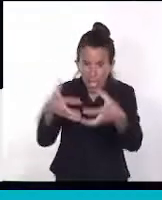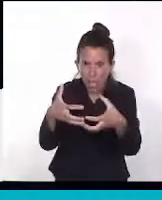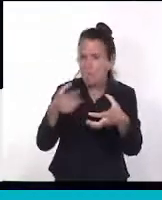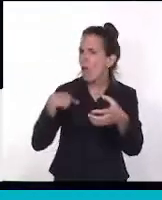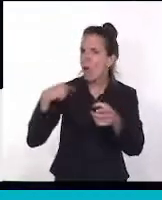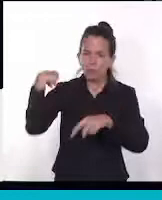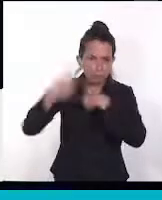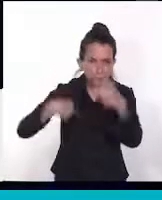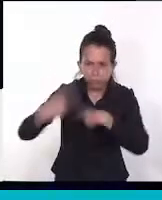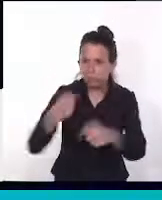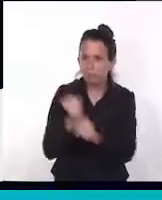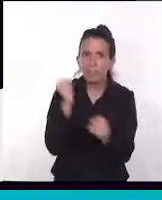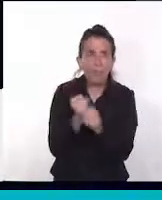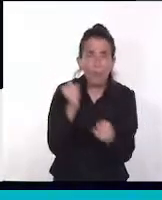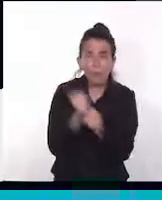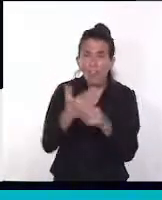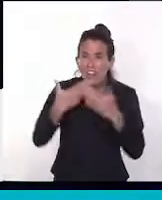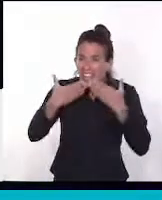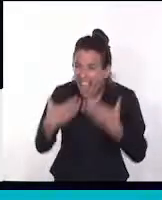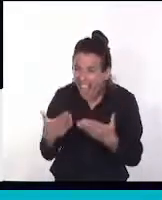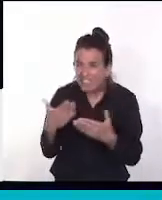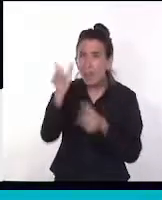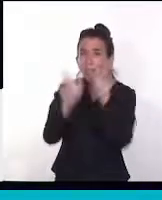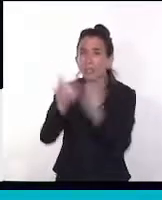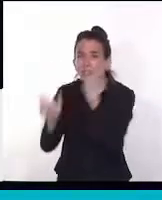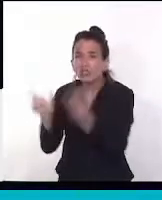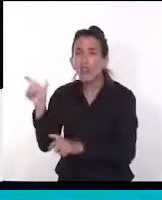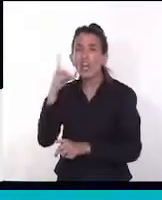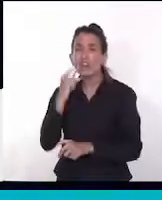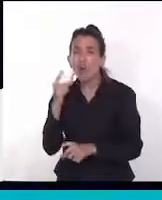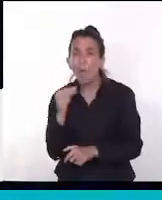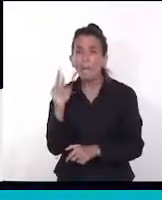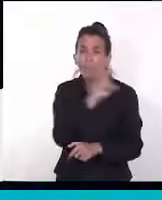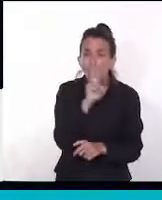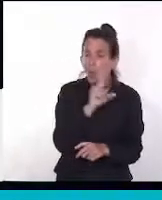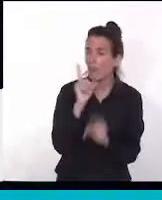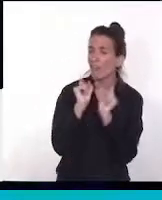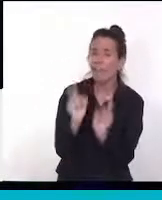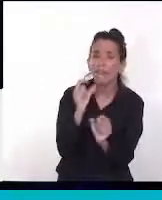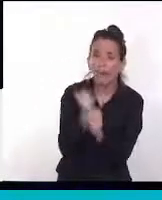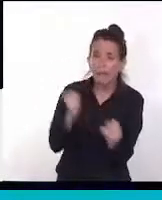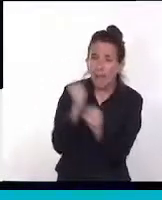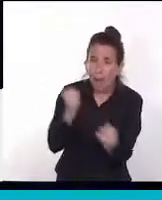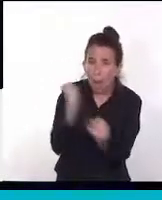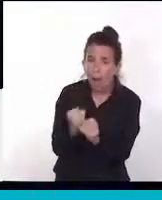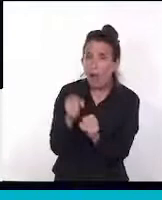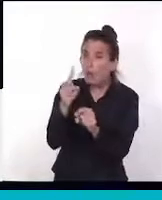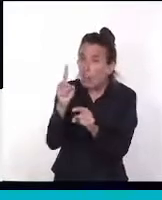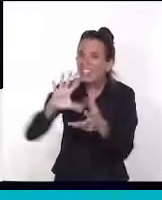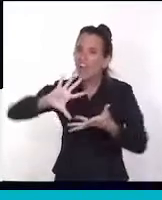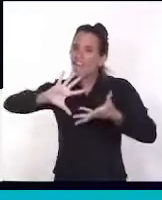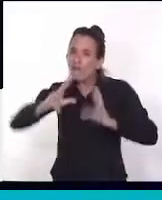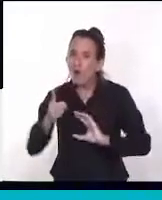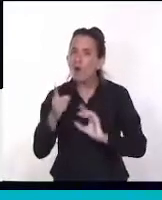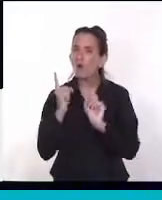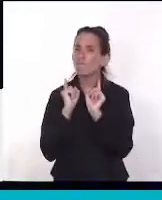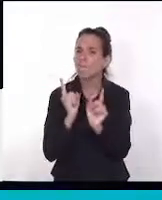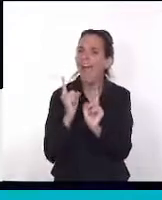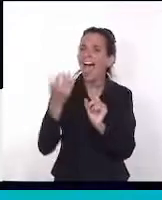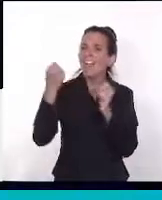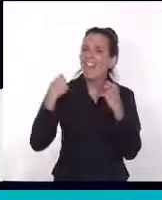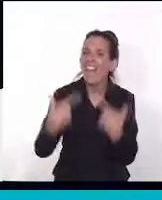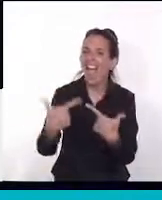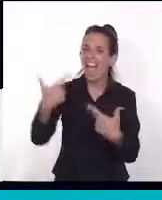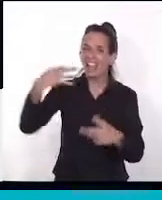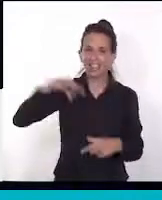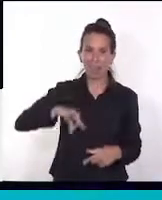la expropiación de esas empresas, que es insuficiente también el tema de las tarifas, porque lo que no dice el proyecto de ley es